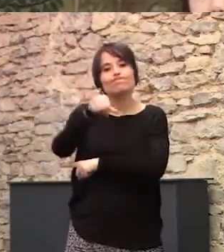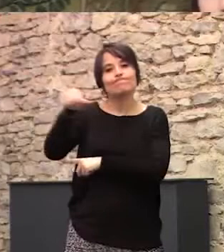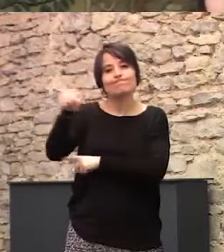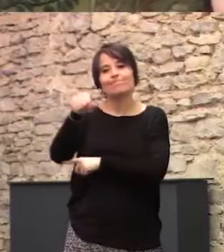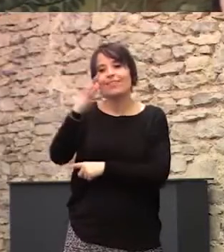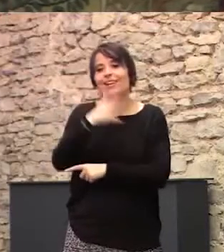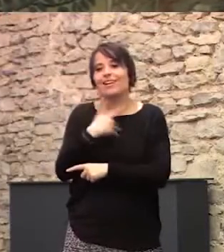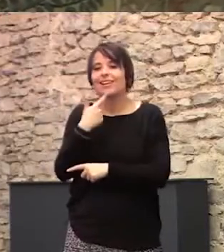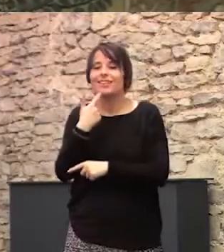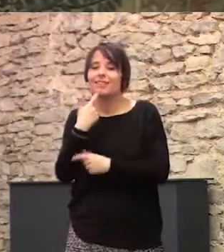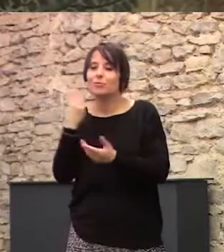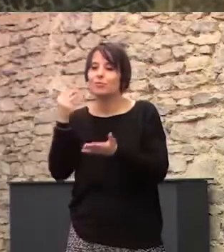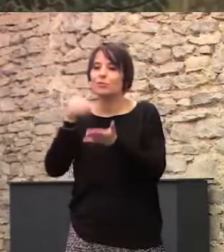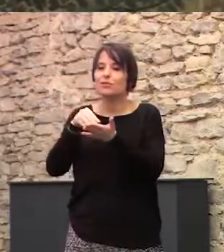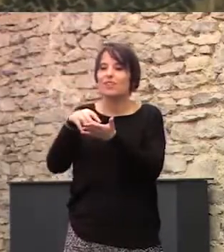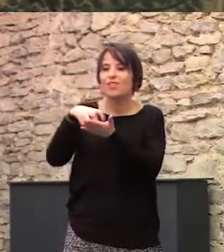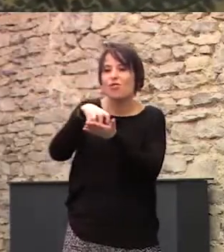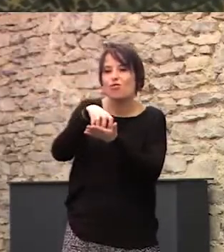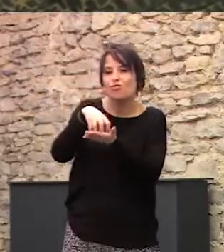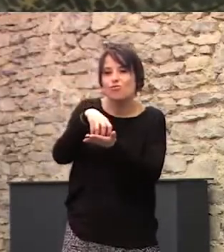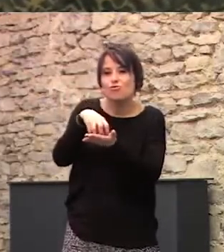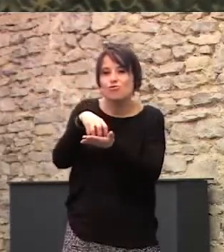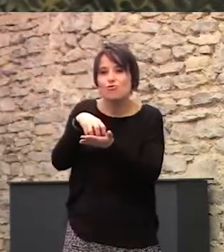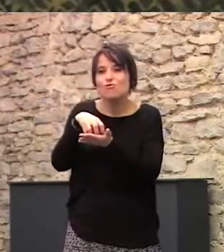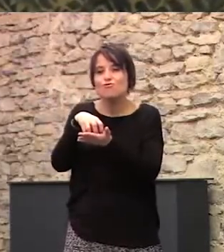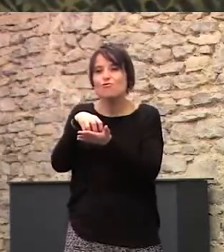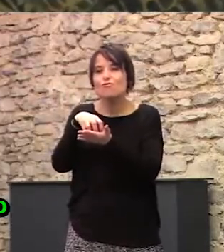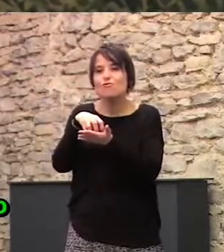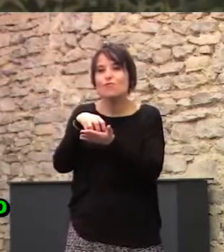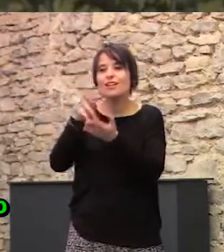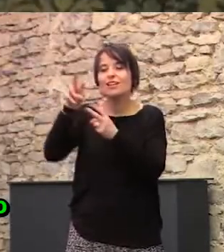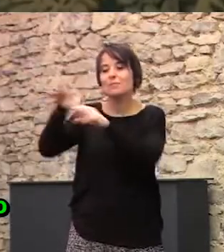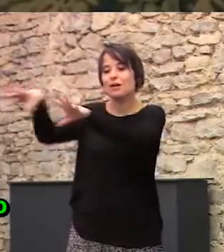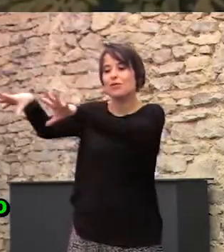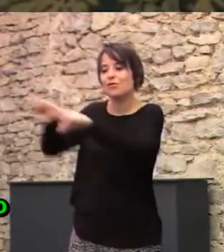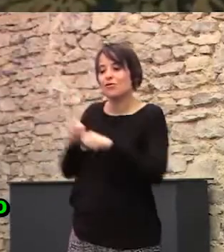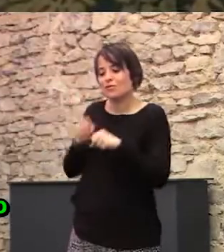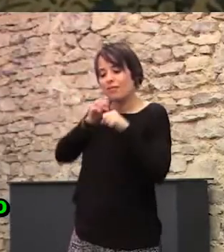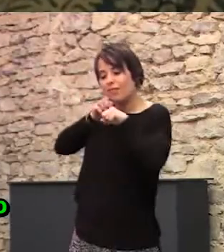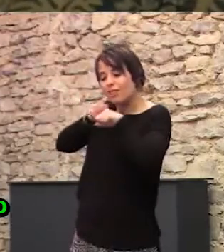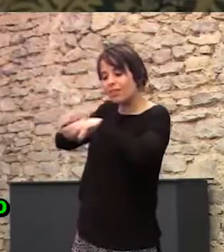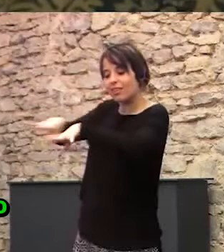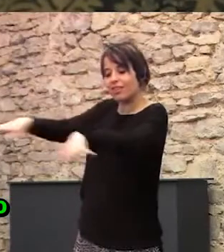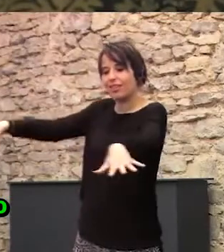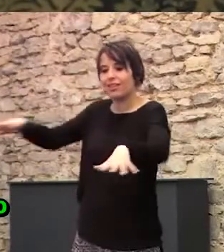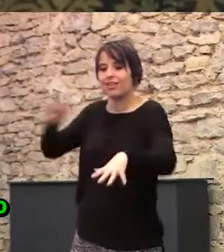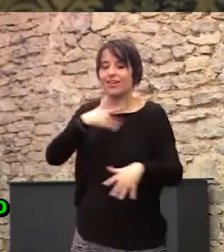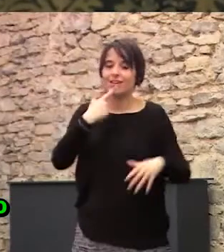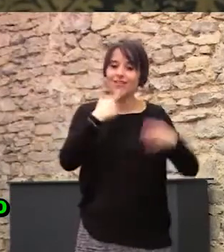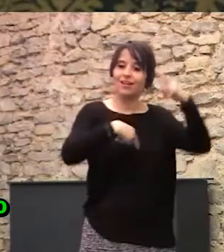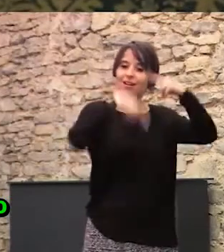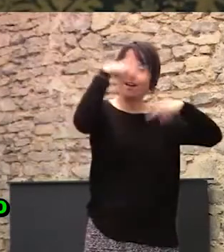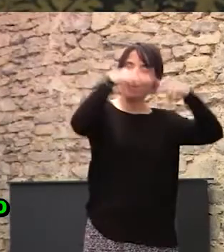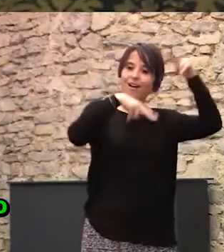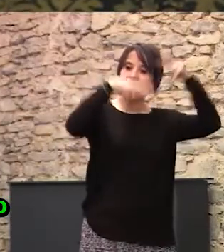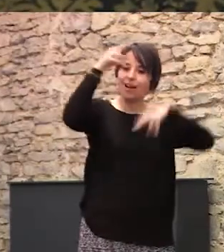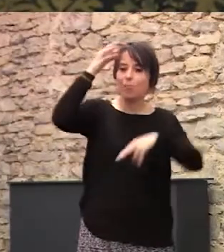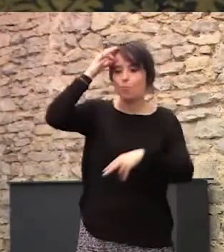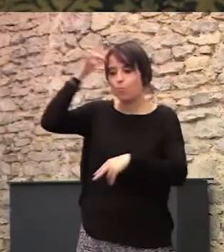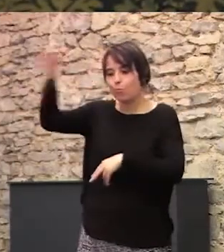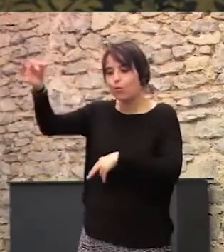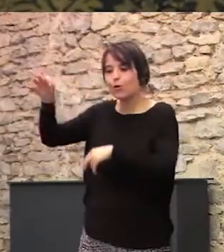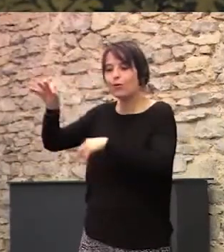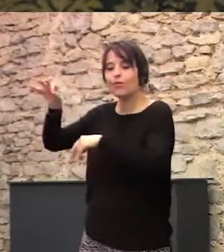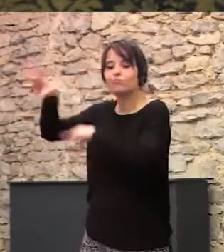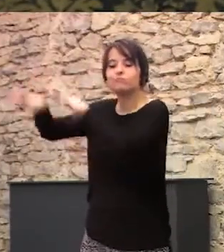ese cuestionamiento del legado, de los legados de la colonización, todo el conocimiento que se ha construido sobre los pueblos colonizados,